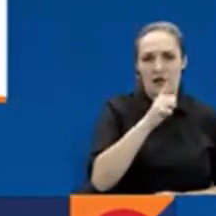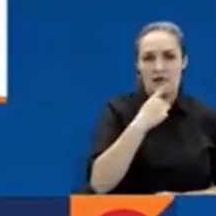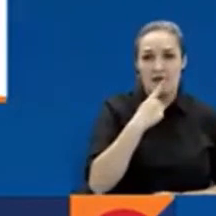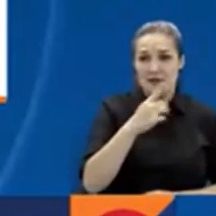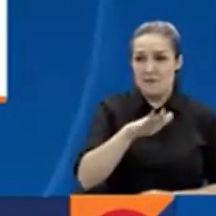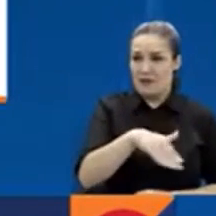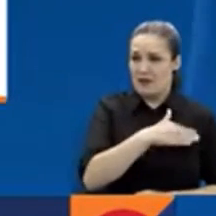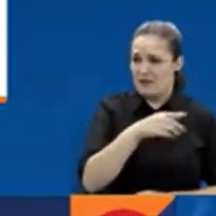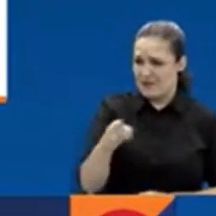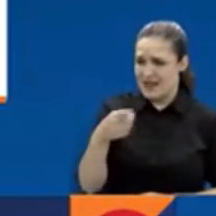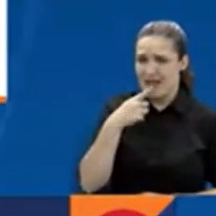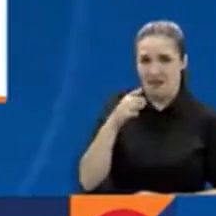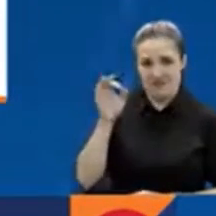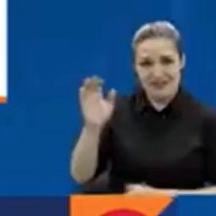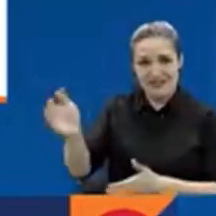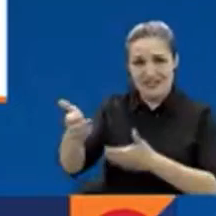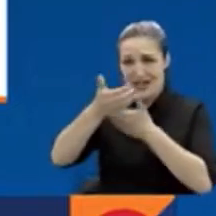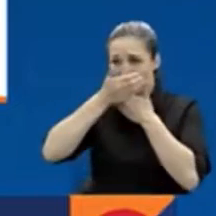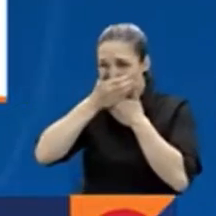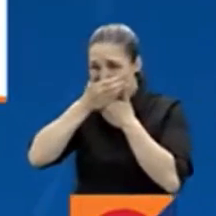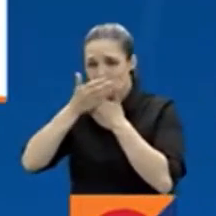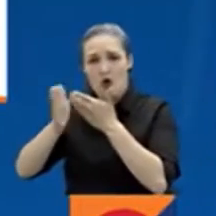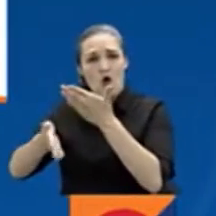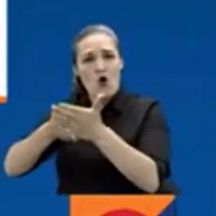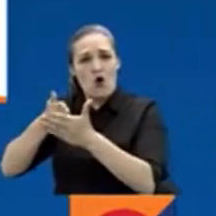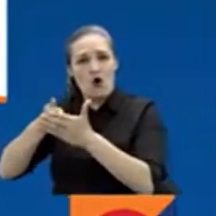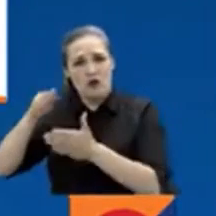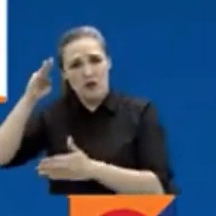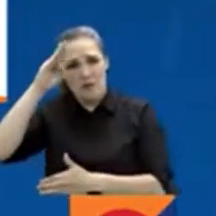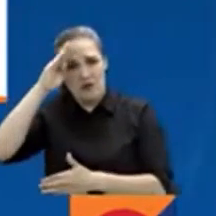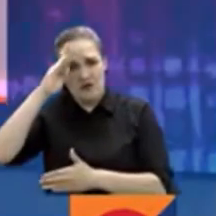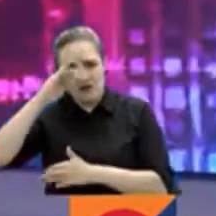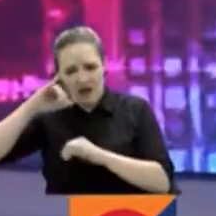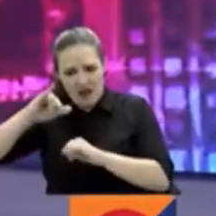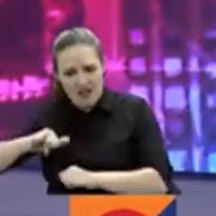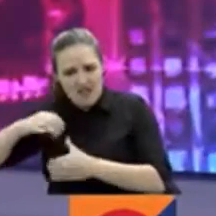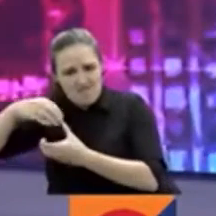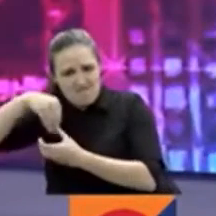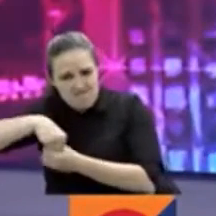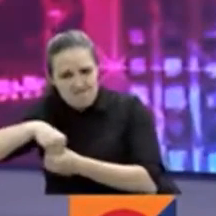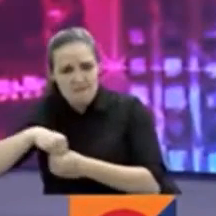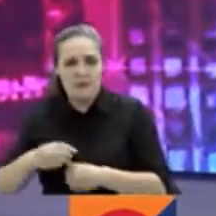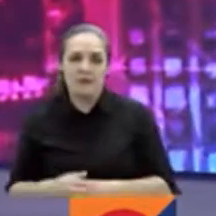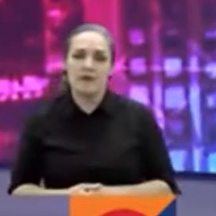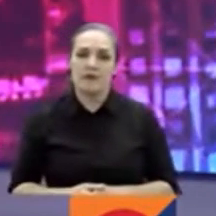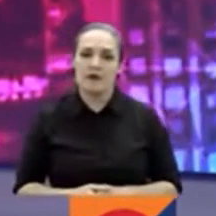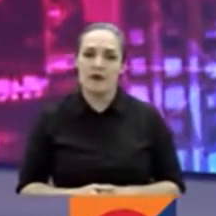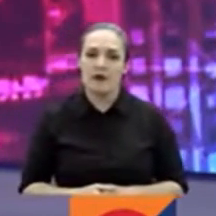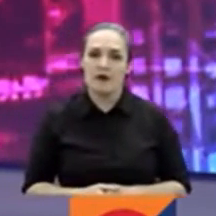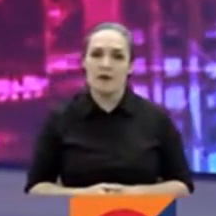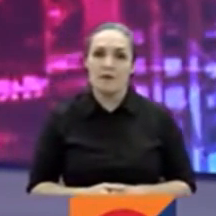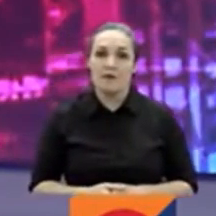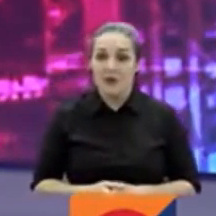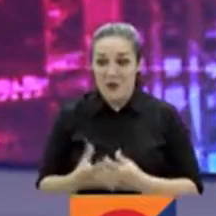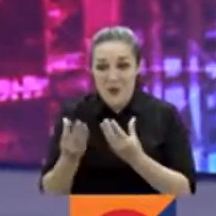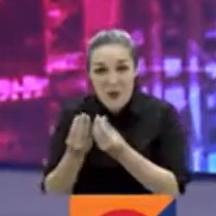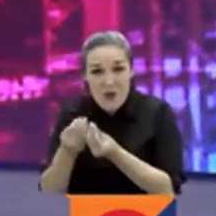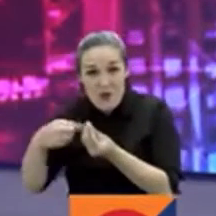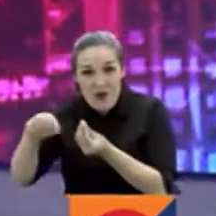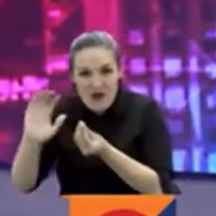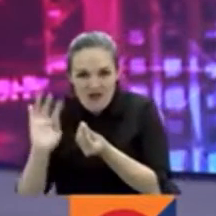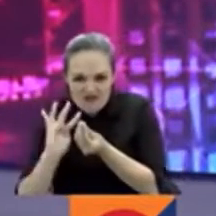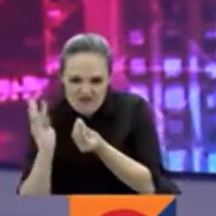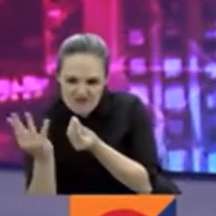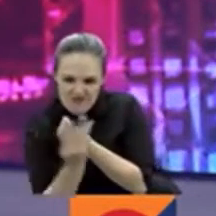ministro que califique el caso de un secuestro contra integrantes de la policía y trabajadores. Y hablando de los uniformados secuestrados o retenidos